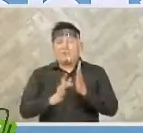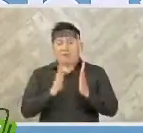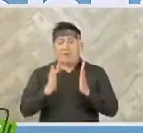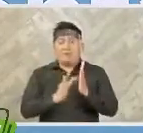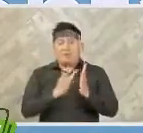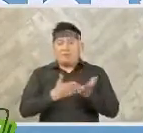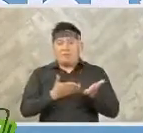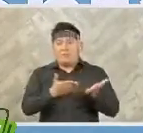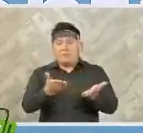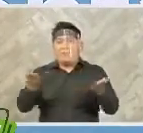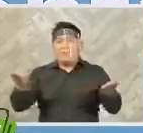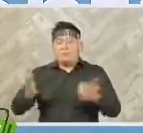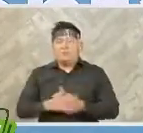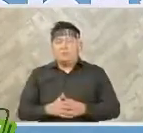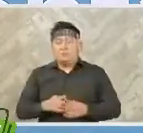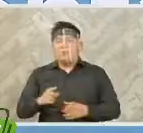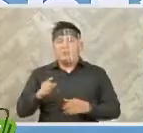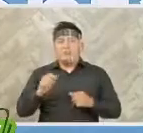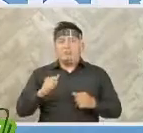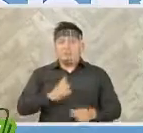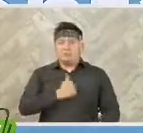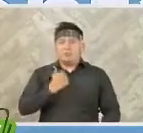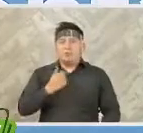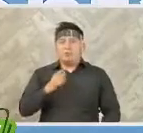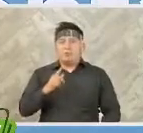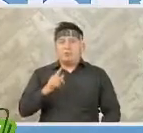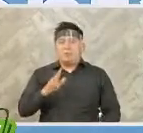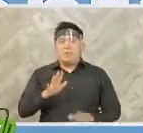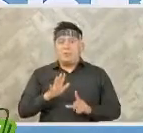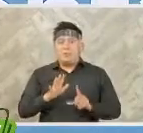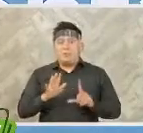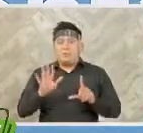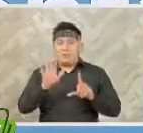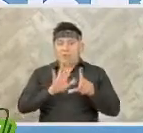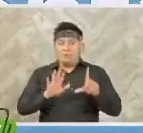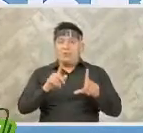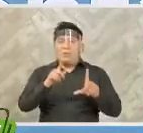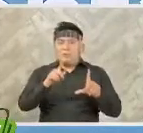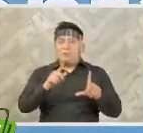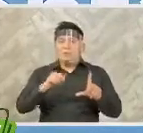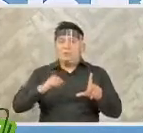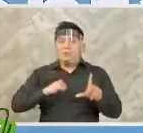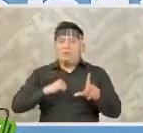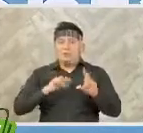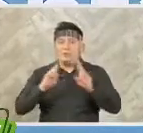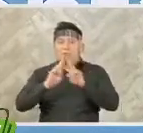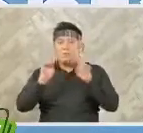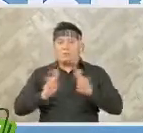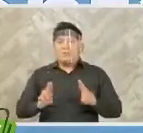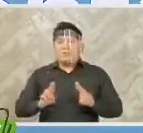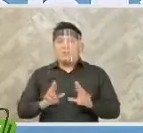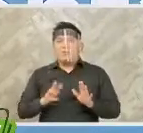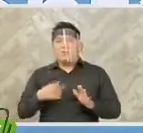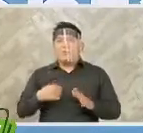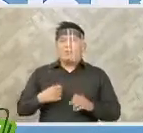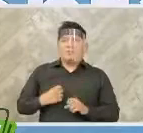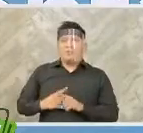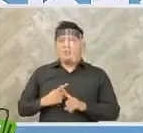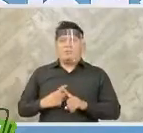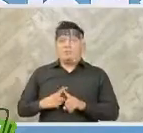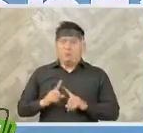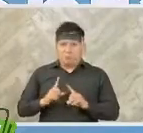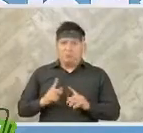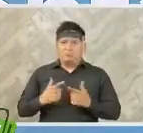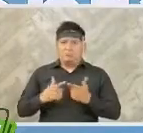aplicar todo este conocimiento y usar esta página. Además tenían internet esas tablets, para que no hubiera excusa. Un segundo programa en el que